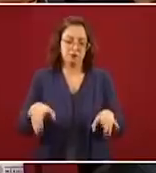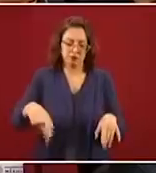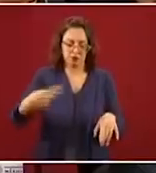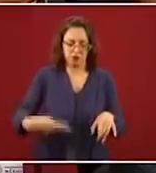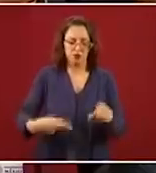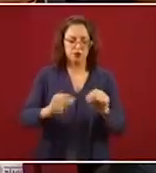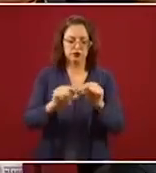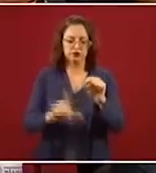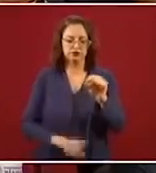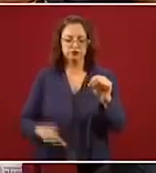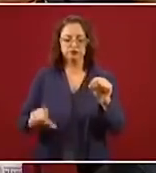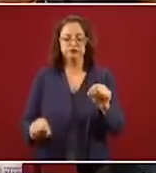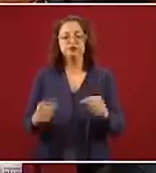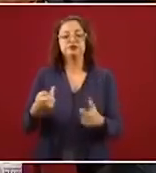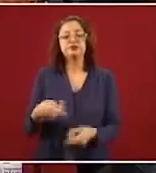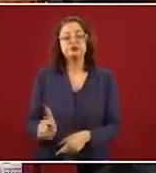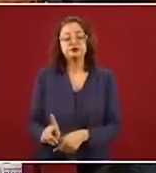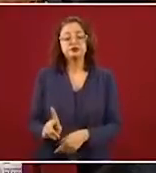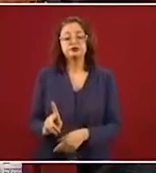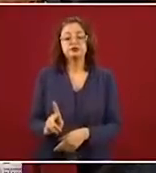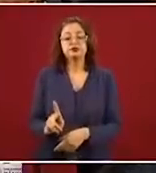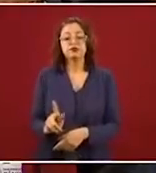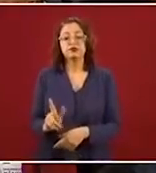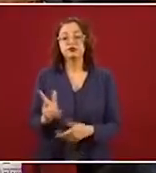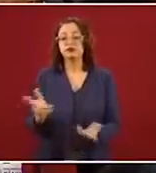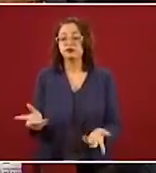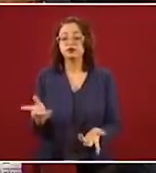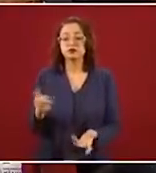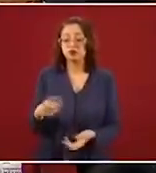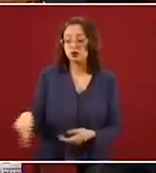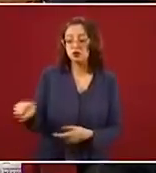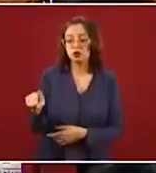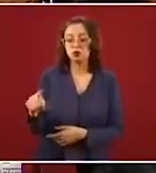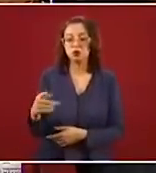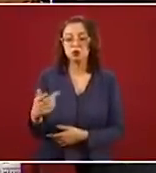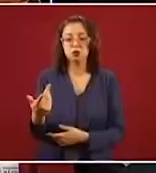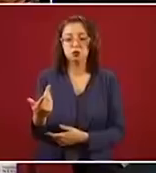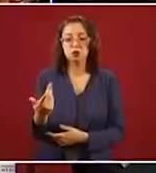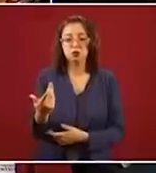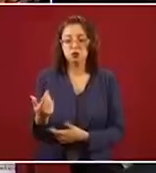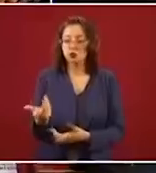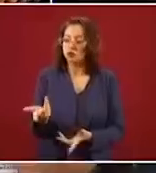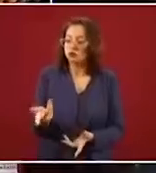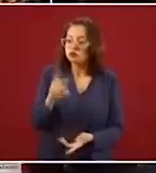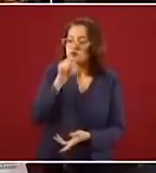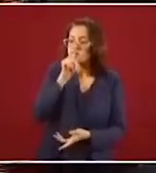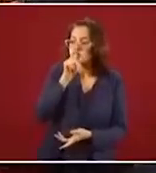mexicanos, pero no tienen la posibilidad de